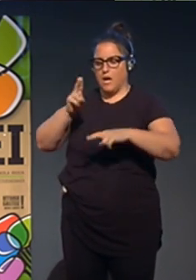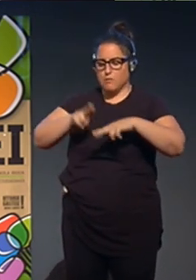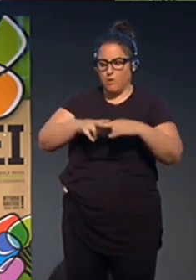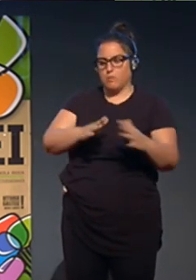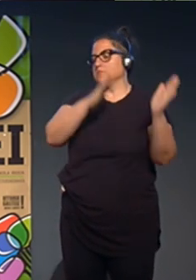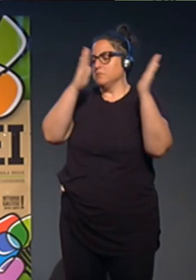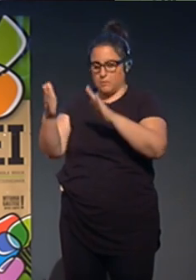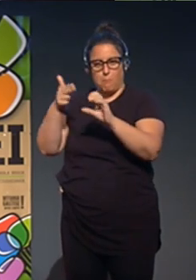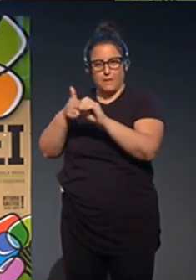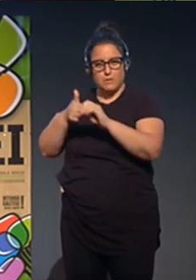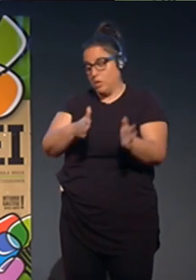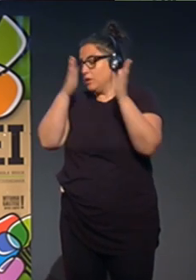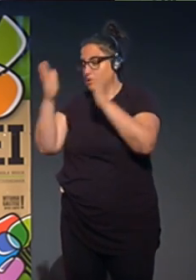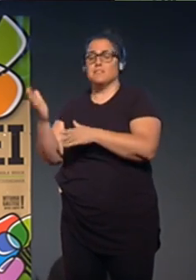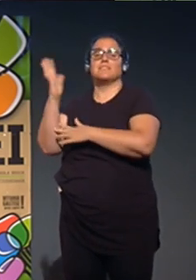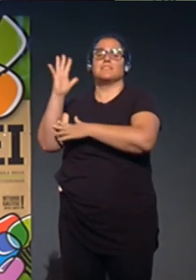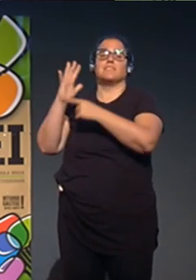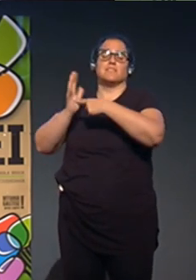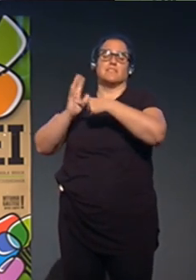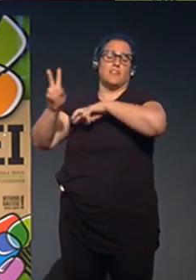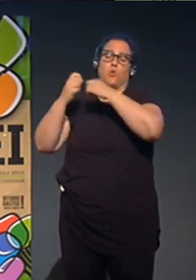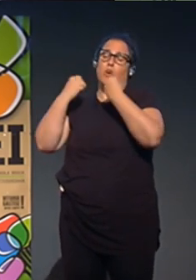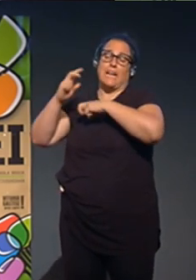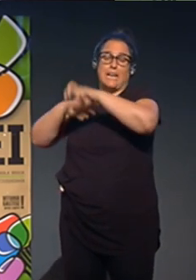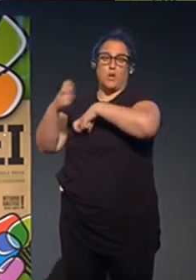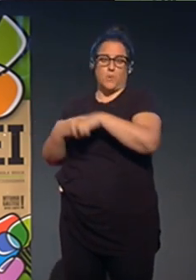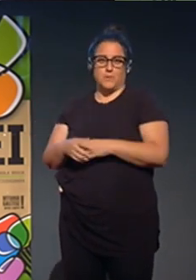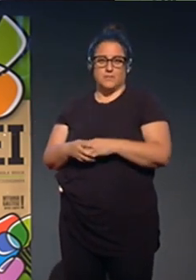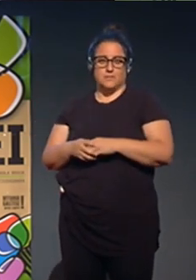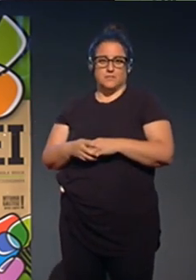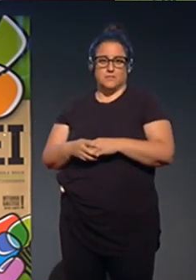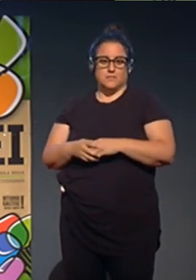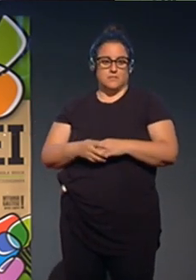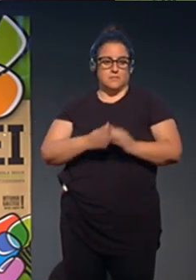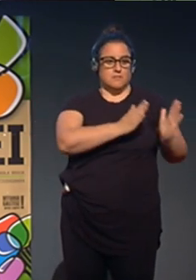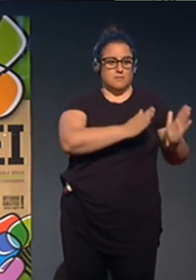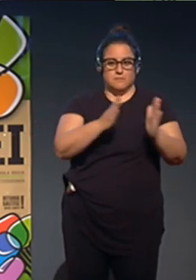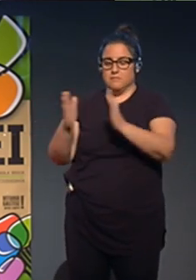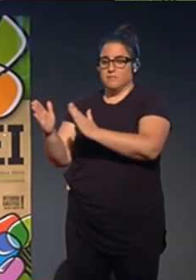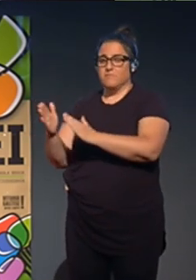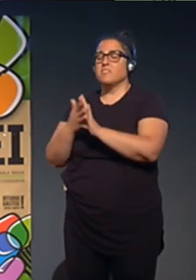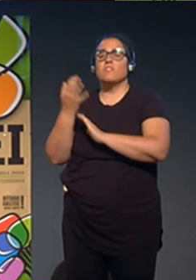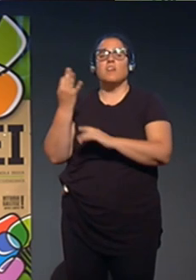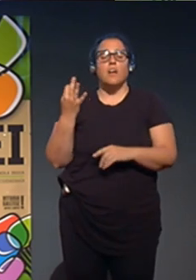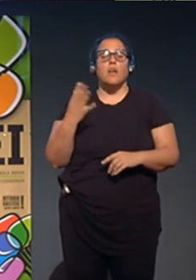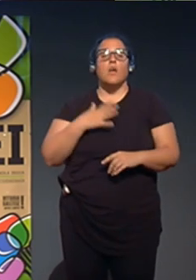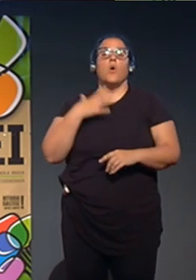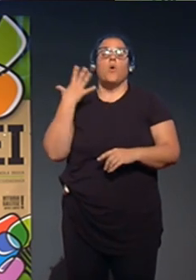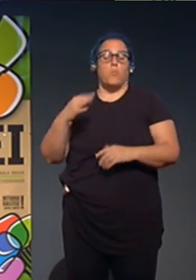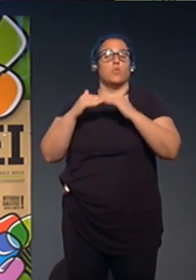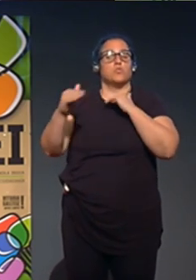después al petróleo y ahora las renovables Pero qué significa eso pues eso significa que sí puede ser más